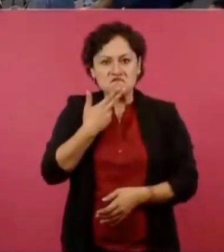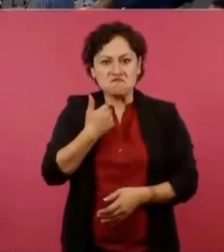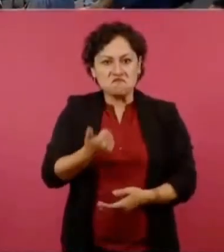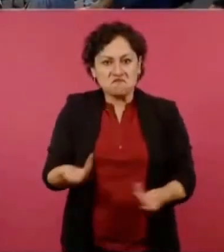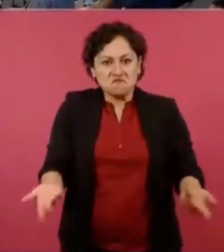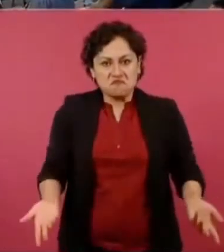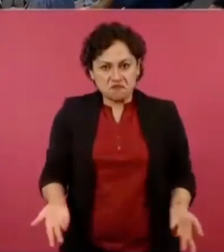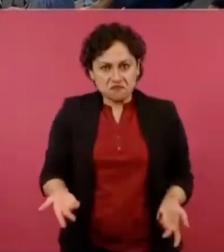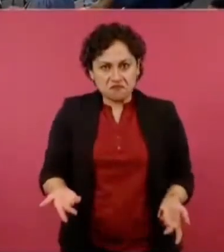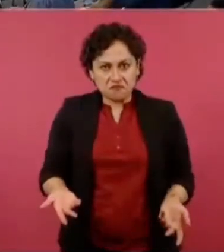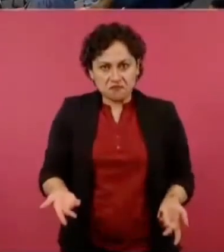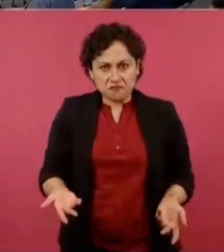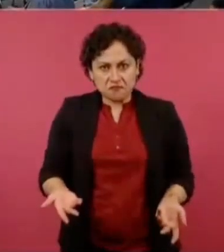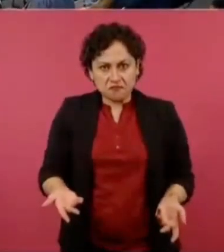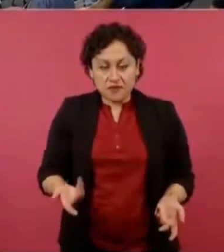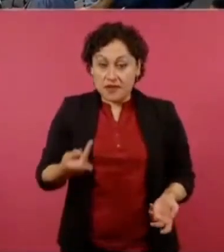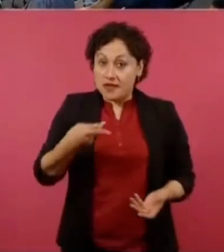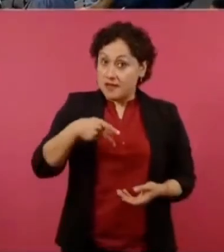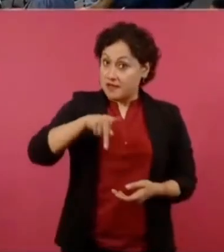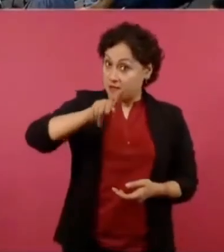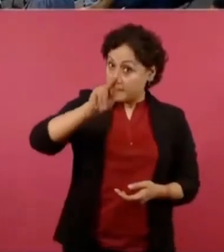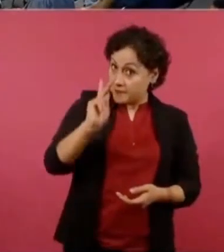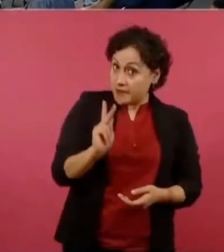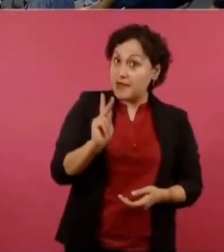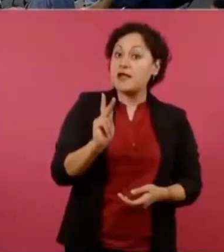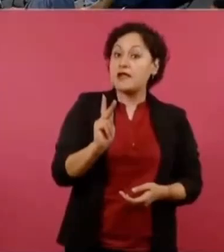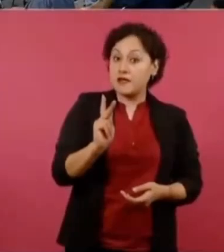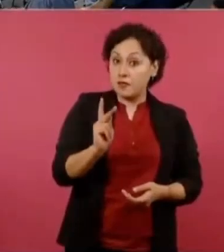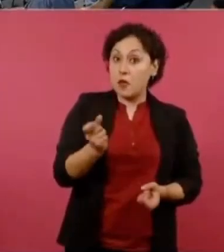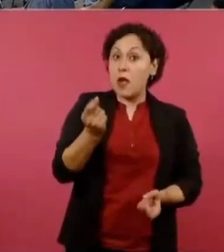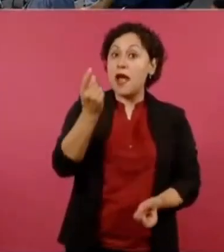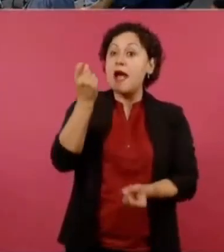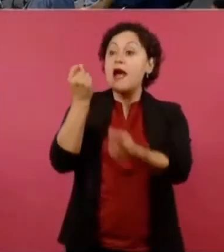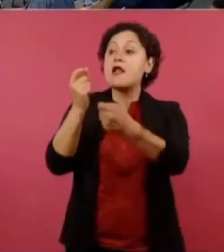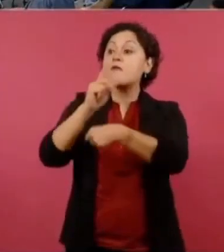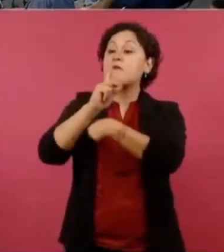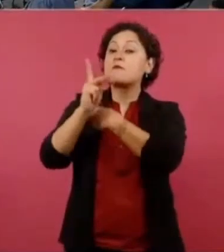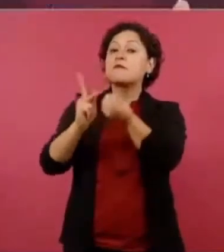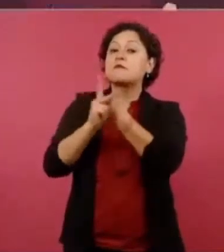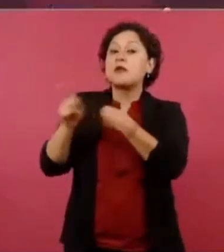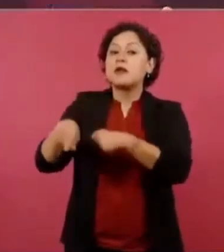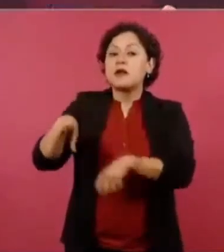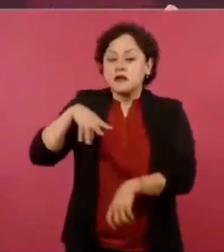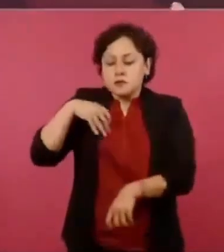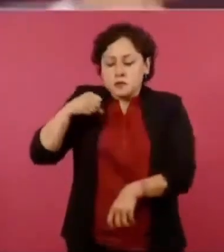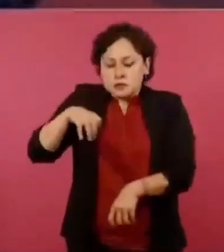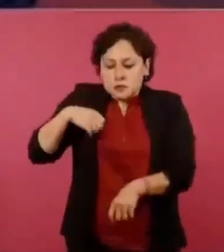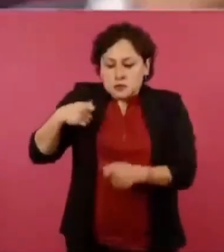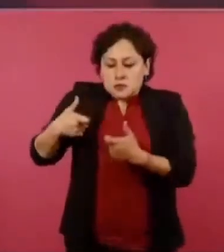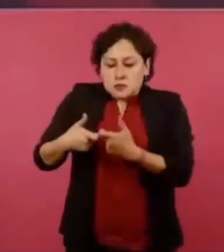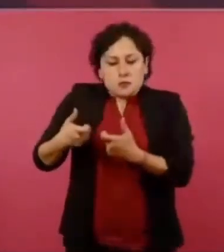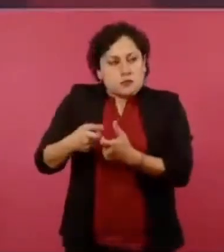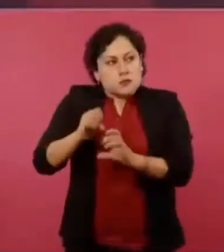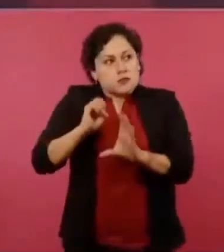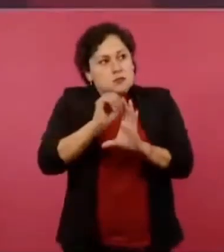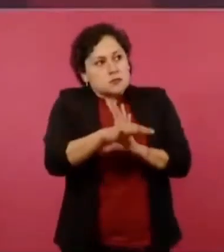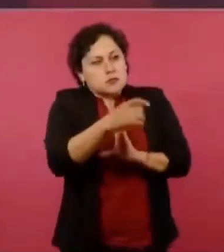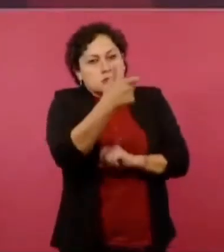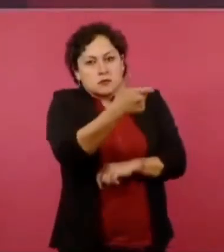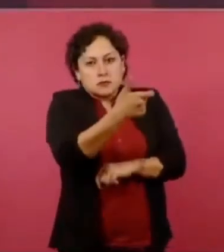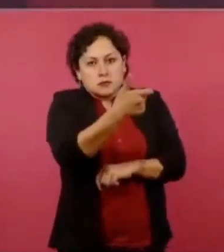en algunos casos, haciendo un esfuerzo, los países daban sus anticipos y no les llegaron las